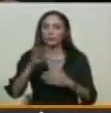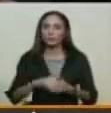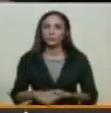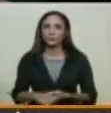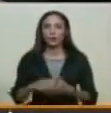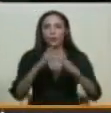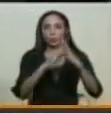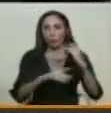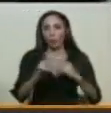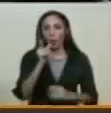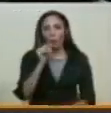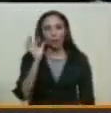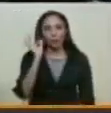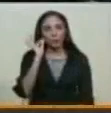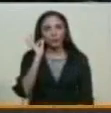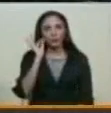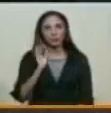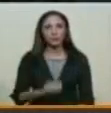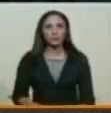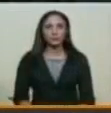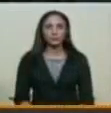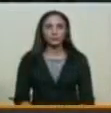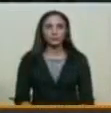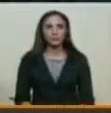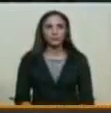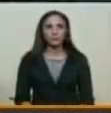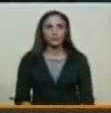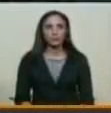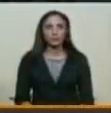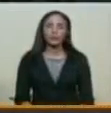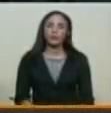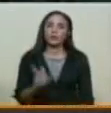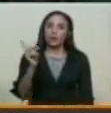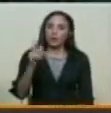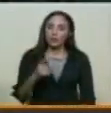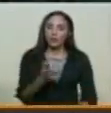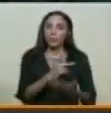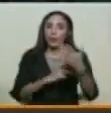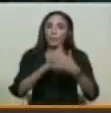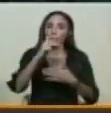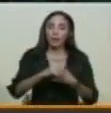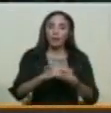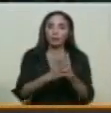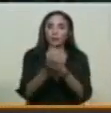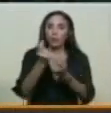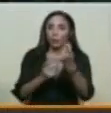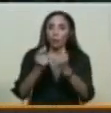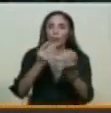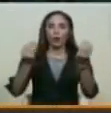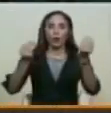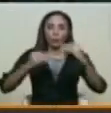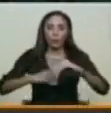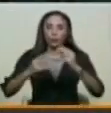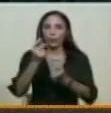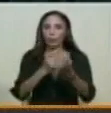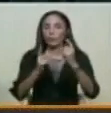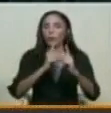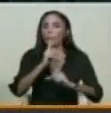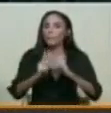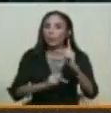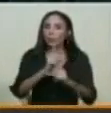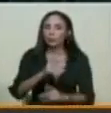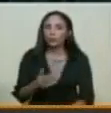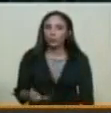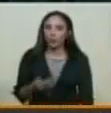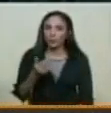con todos. El plan económico para la conformación de un gran acuerdo económico y productivo.